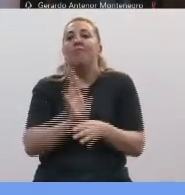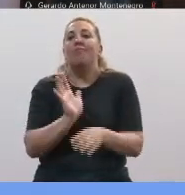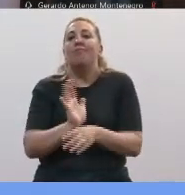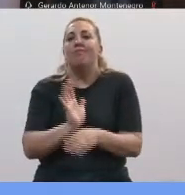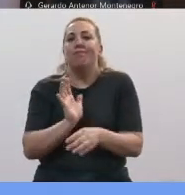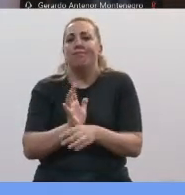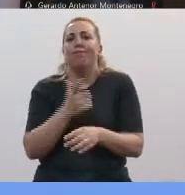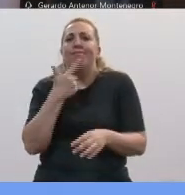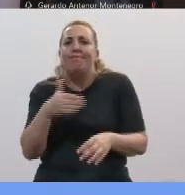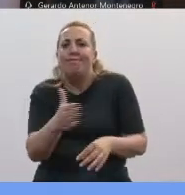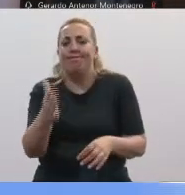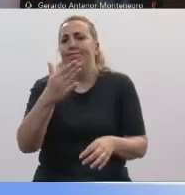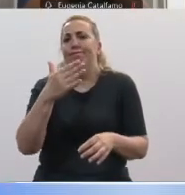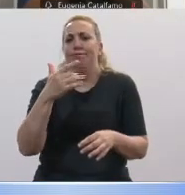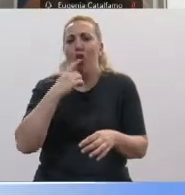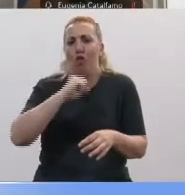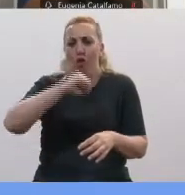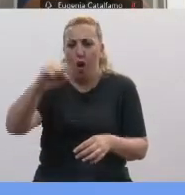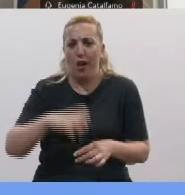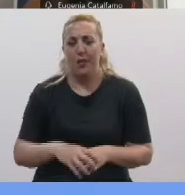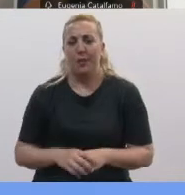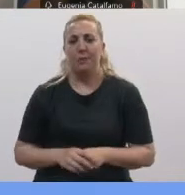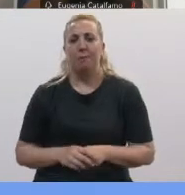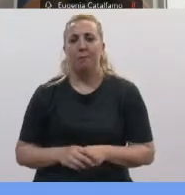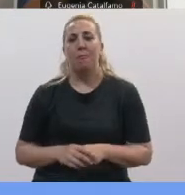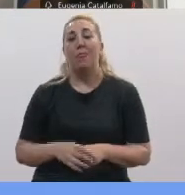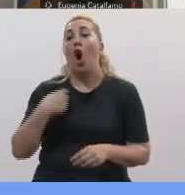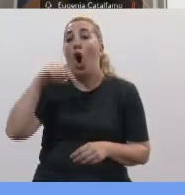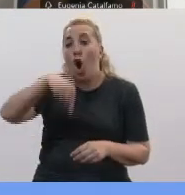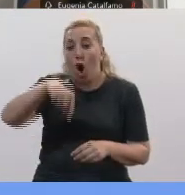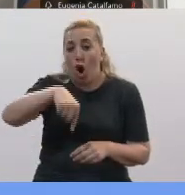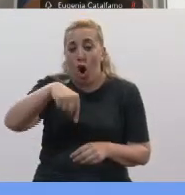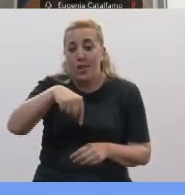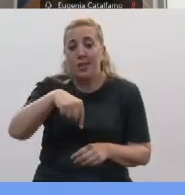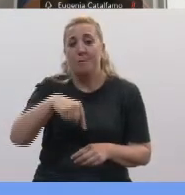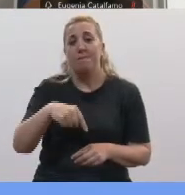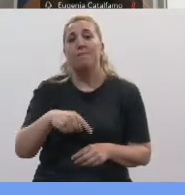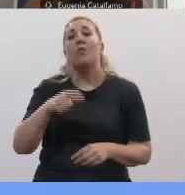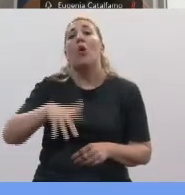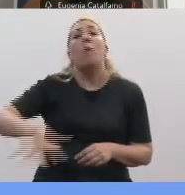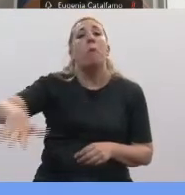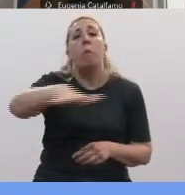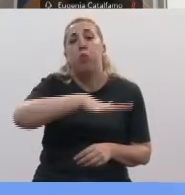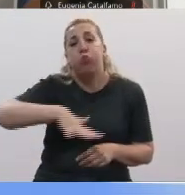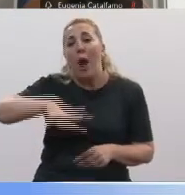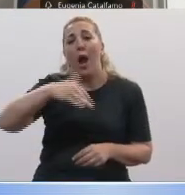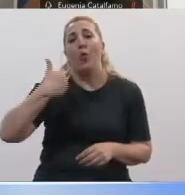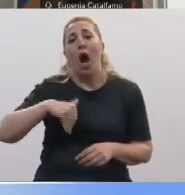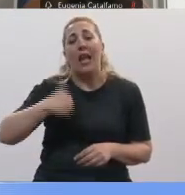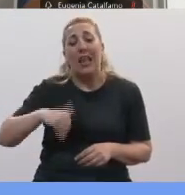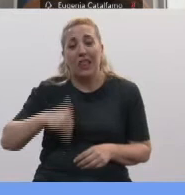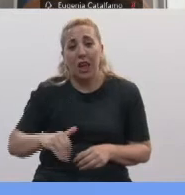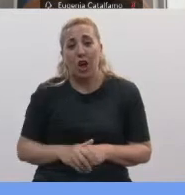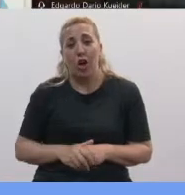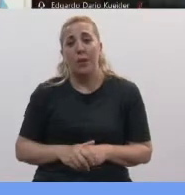dijo, y hizo el gol. Pero, insisto, hoy el pueblo argentino